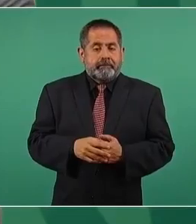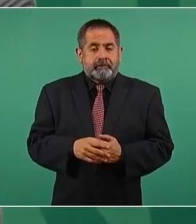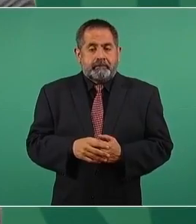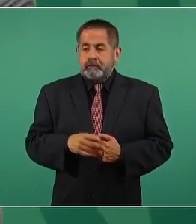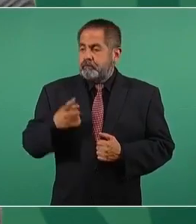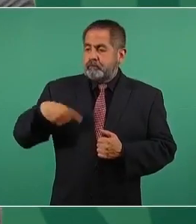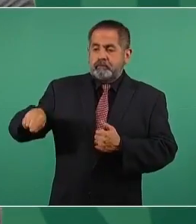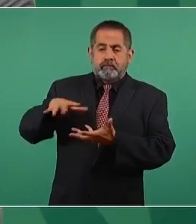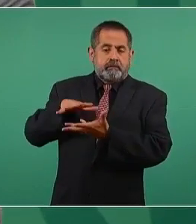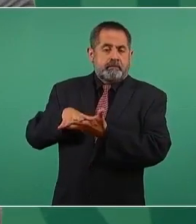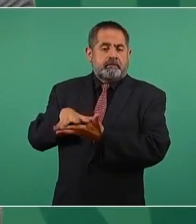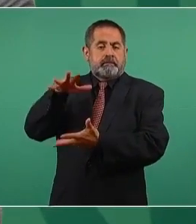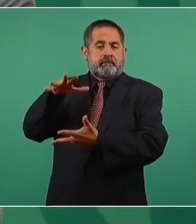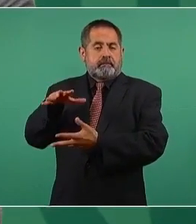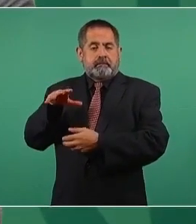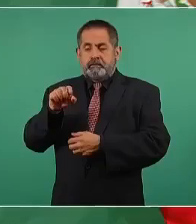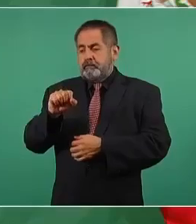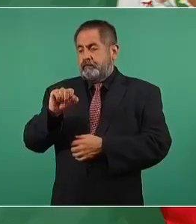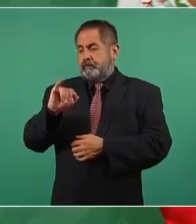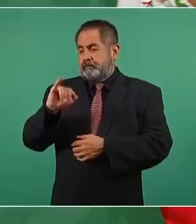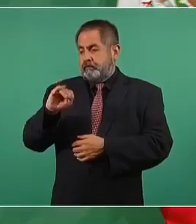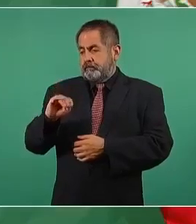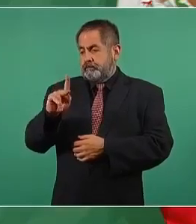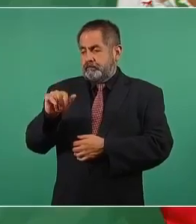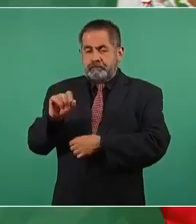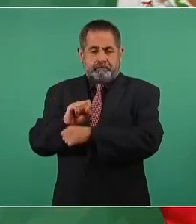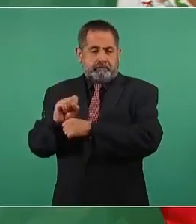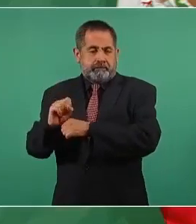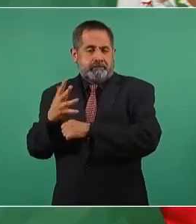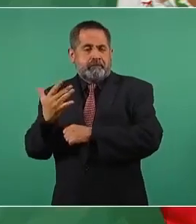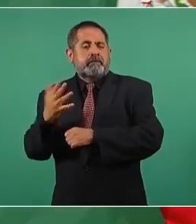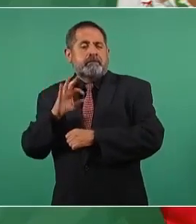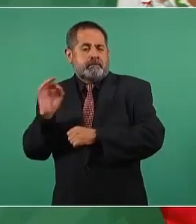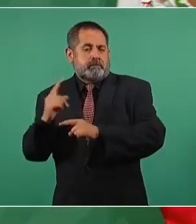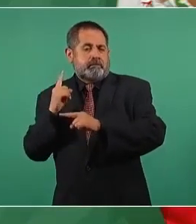se tuviera mayoría para